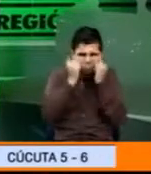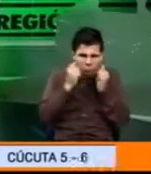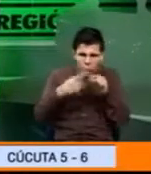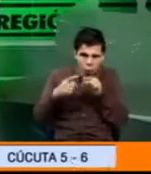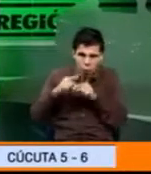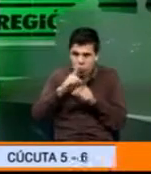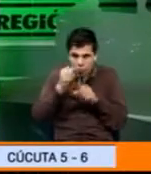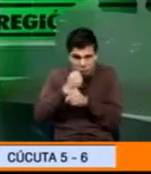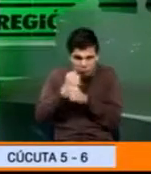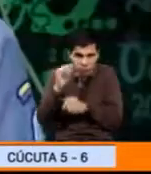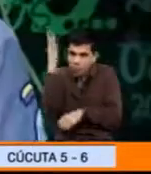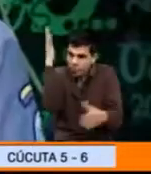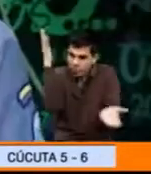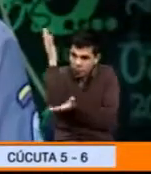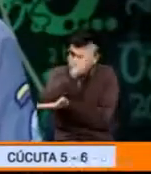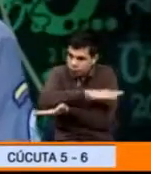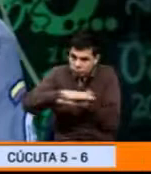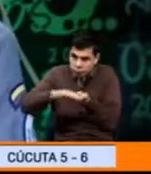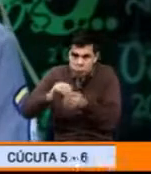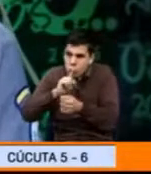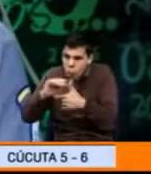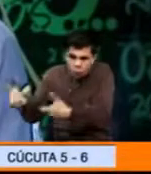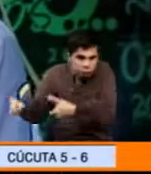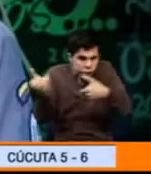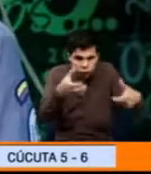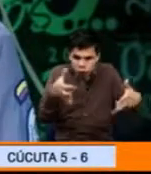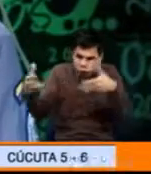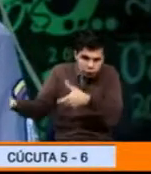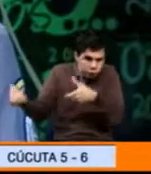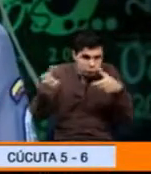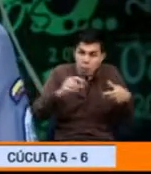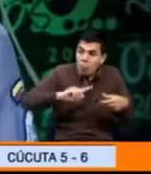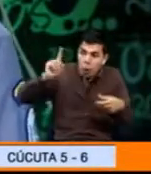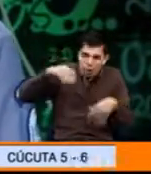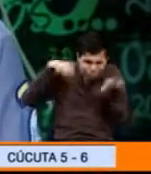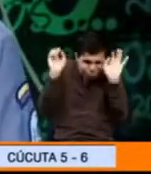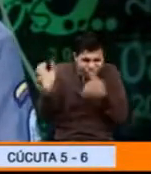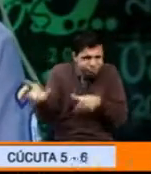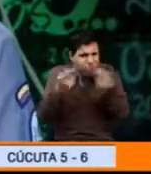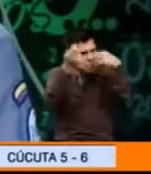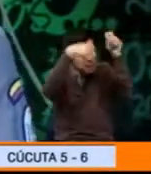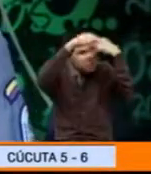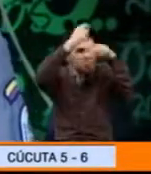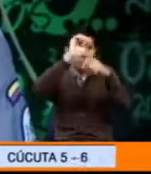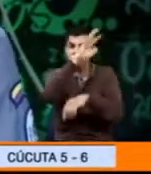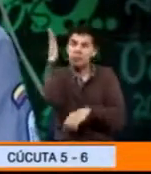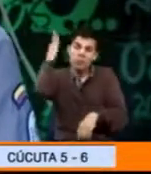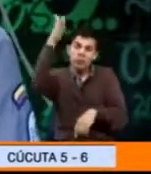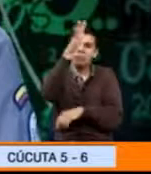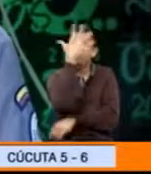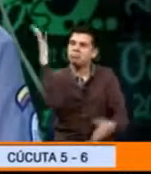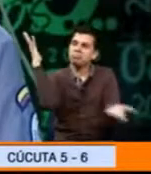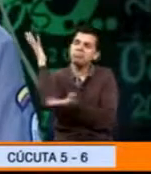están en el área de influencia del parque y que están al interior del parque, y que cuando acabemos esos bosques, muy difícilmente